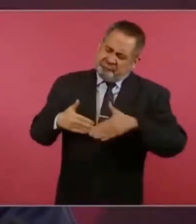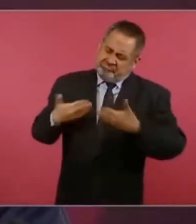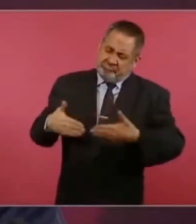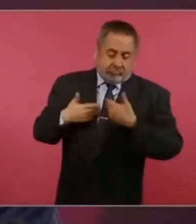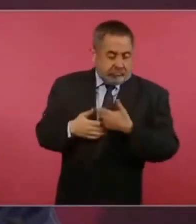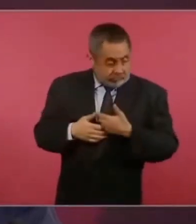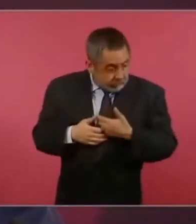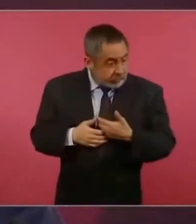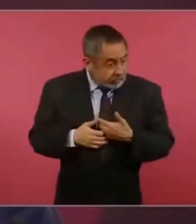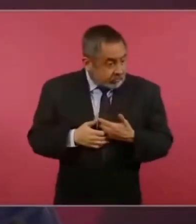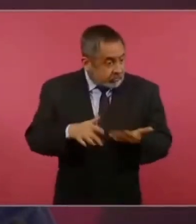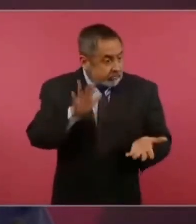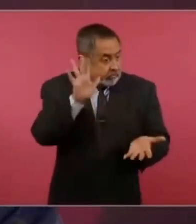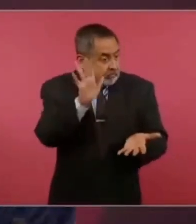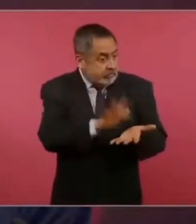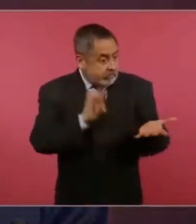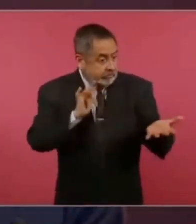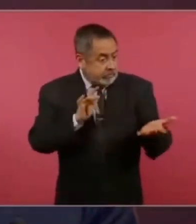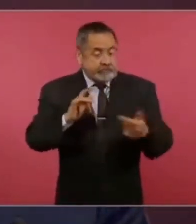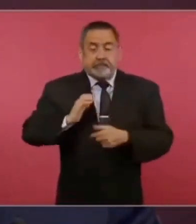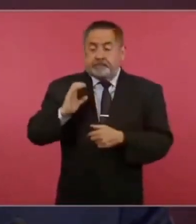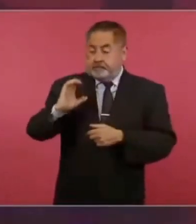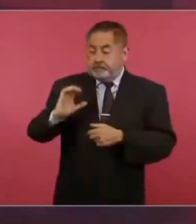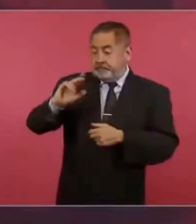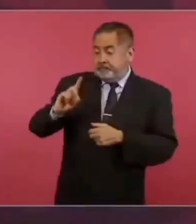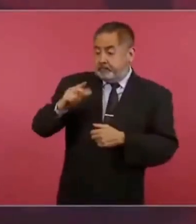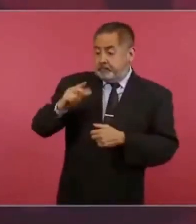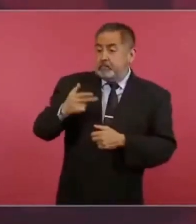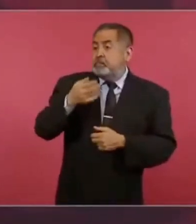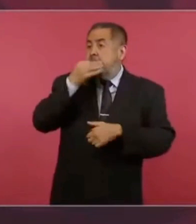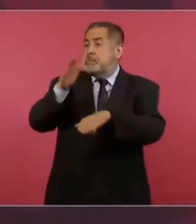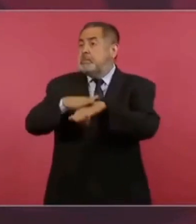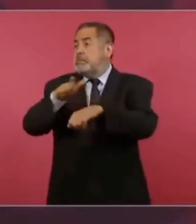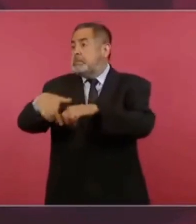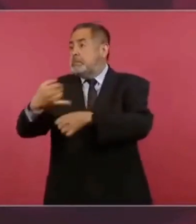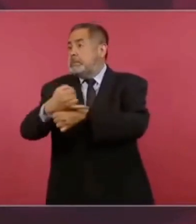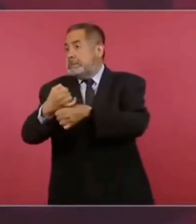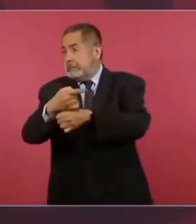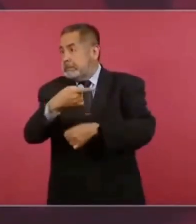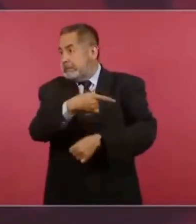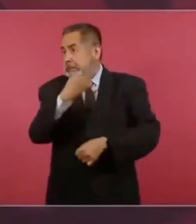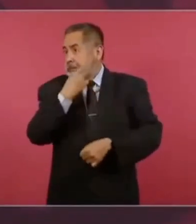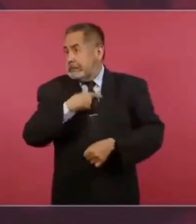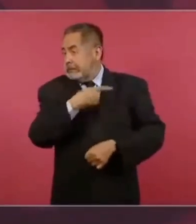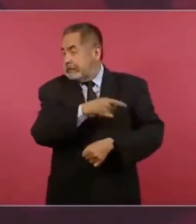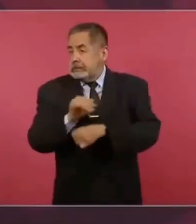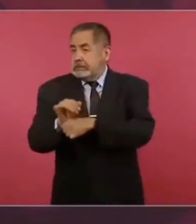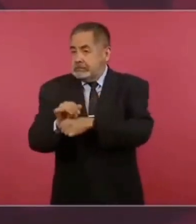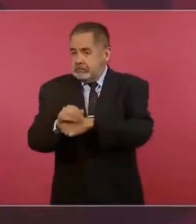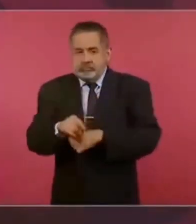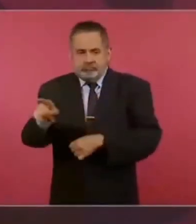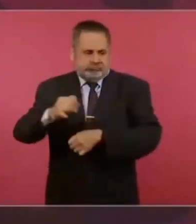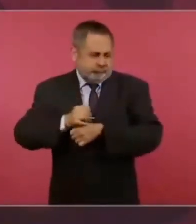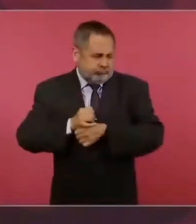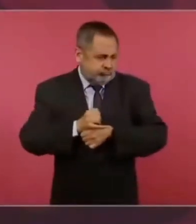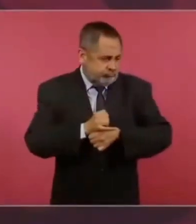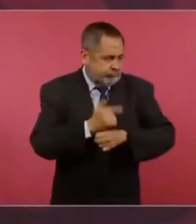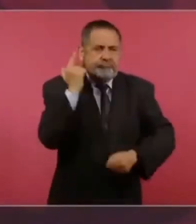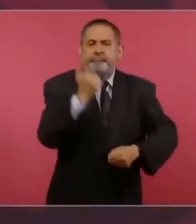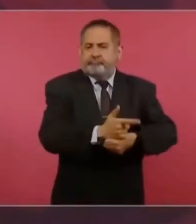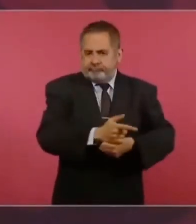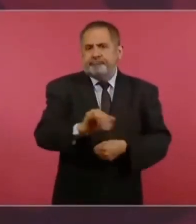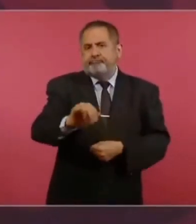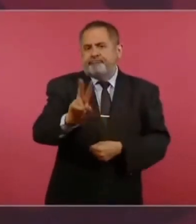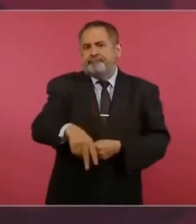La Comisión de Derechos Humanos le pide a la Fiscalía que investigue, investiga a la Fiscalía y llega a esa conclusión.